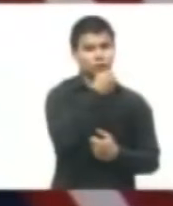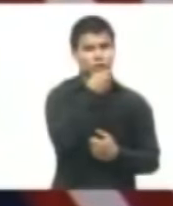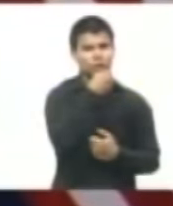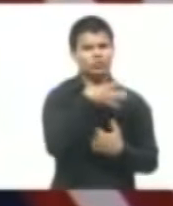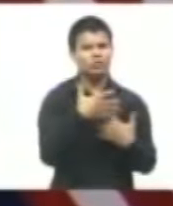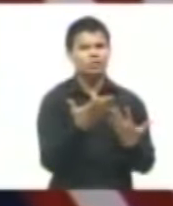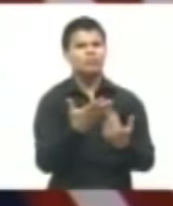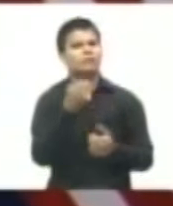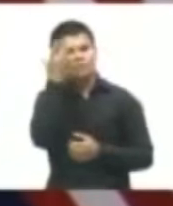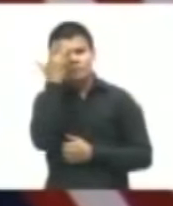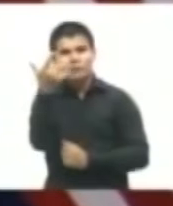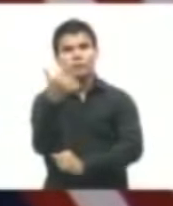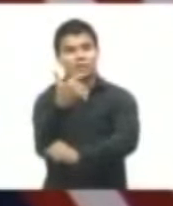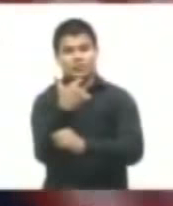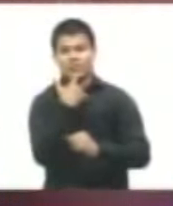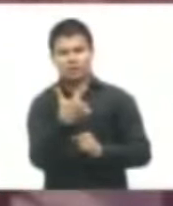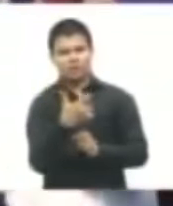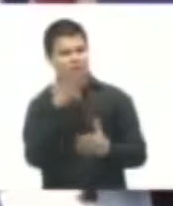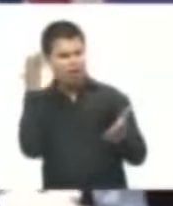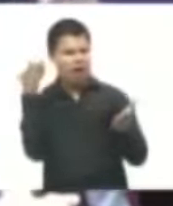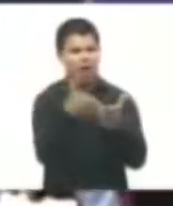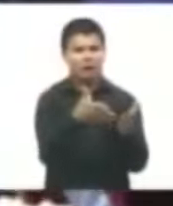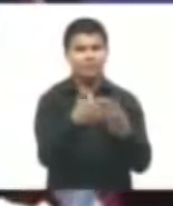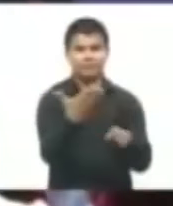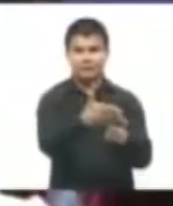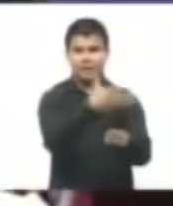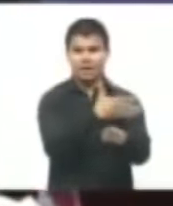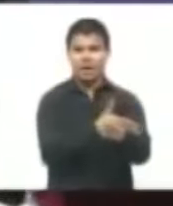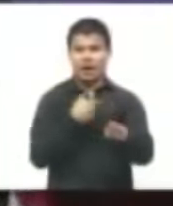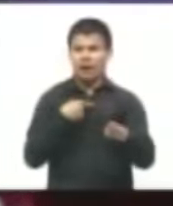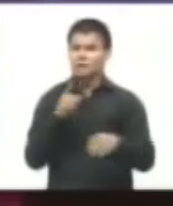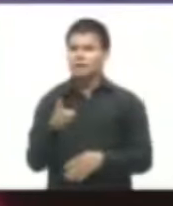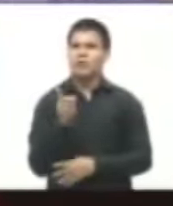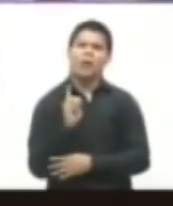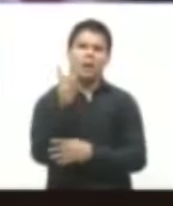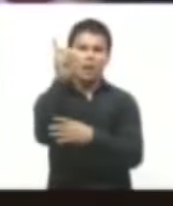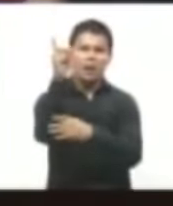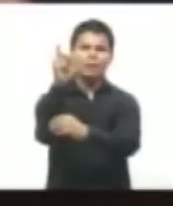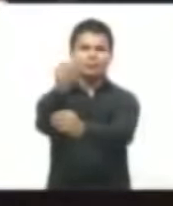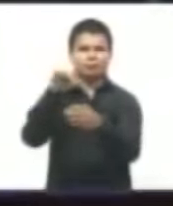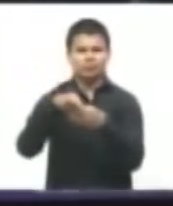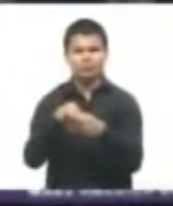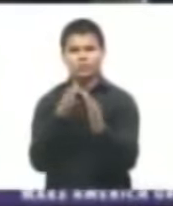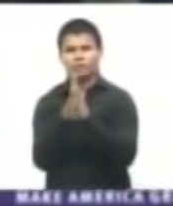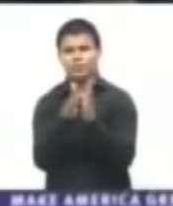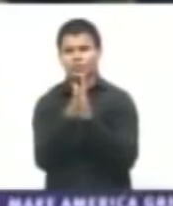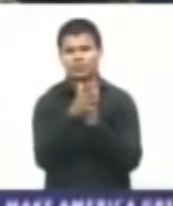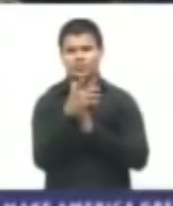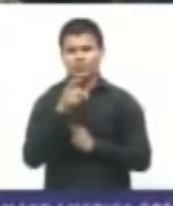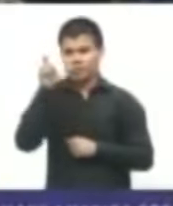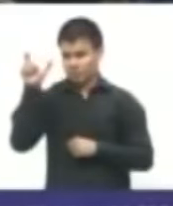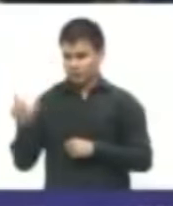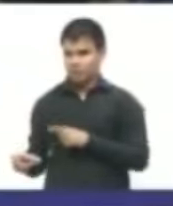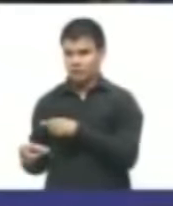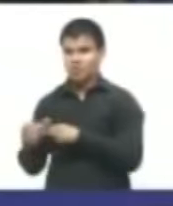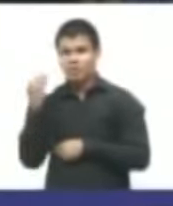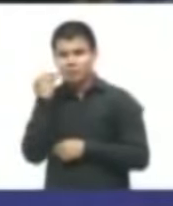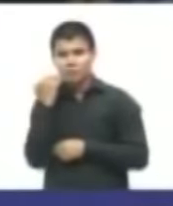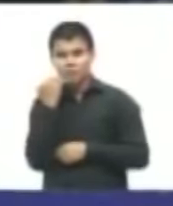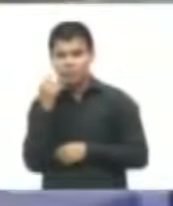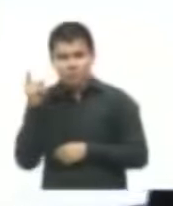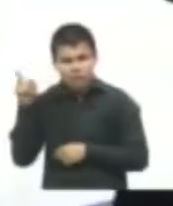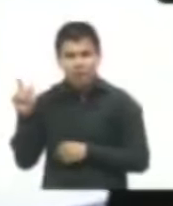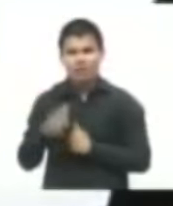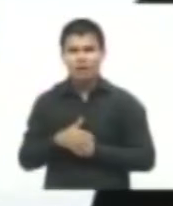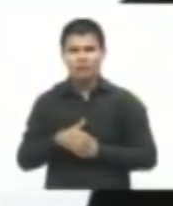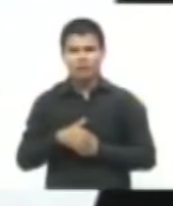bloguero Webster Griffin Tarpley, quienes durante la época de campaña de Donald Trump se encargaron de difamarla cuando aún era una modelo.